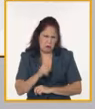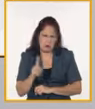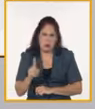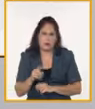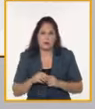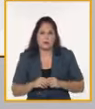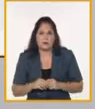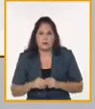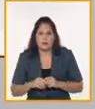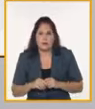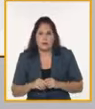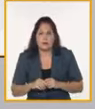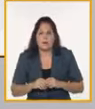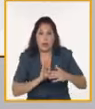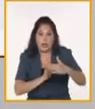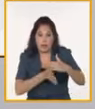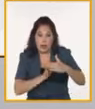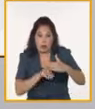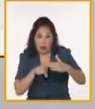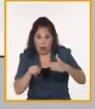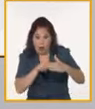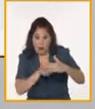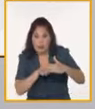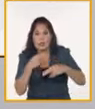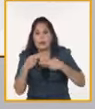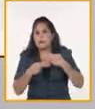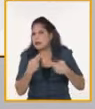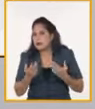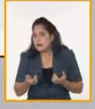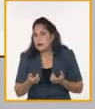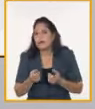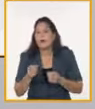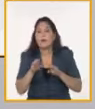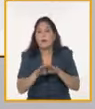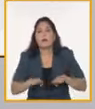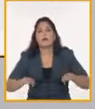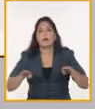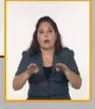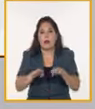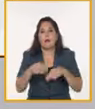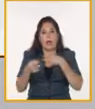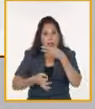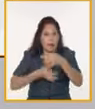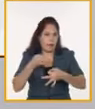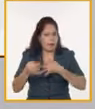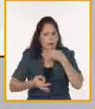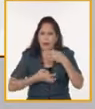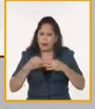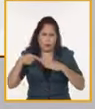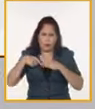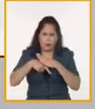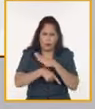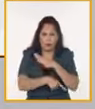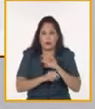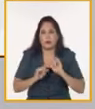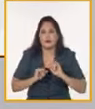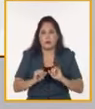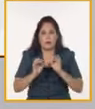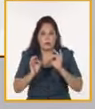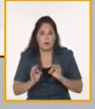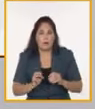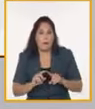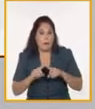dirección de inmigración extranjería una varias eh una mesa redonda con una con un amplio nivel de de información